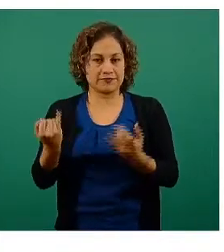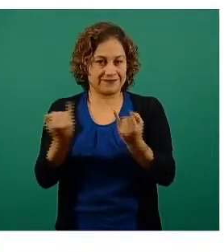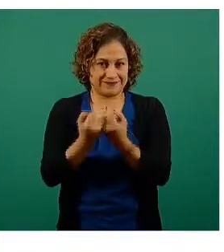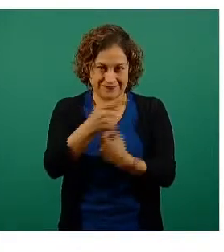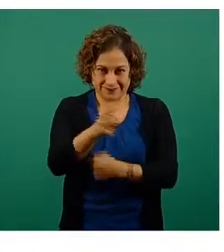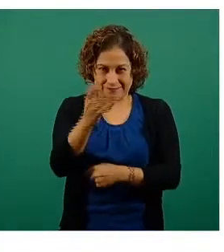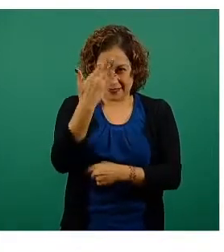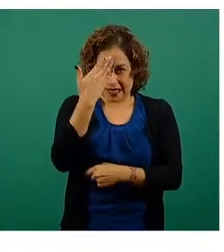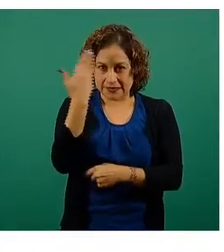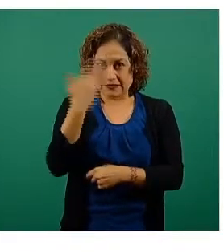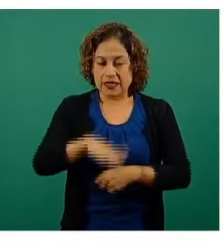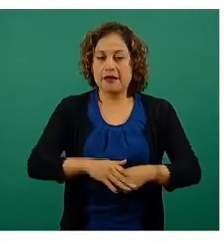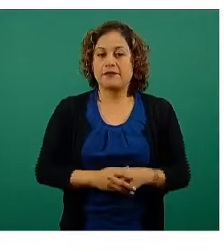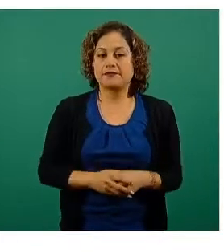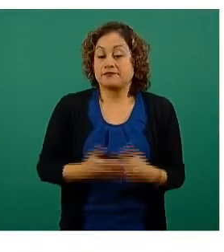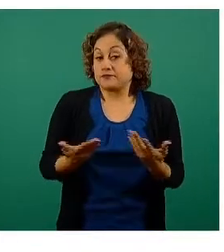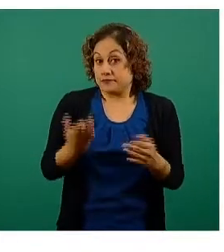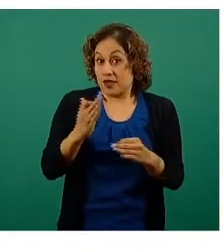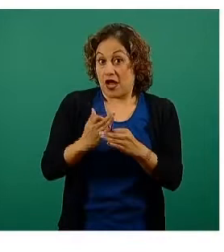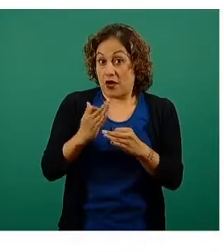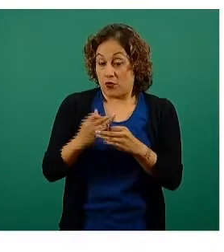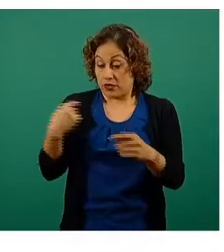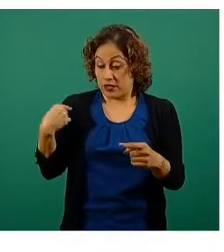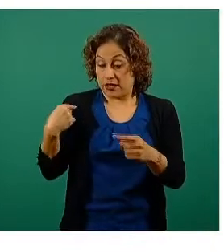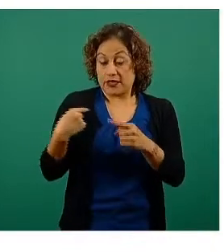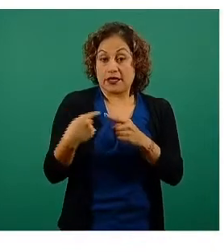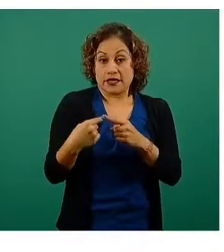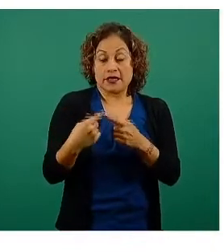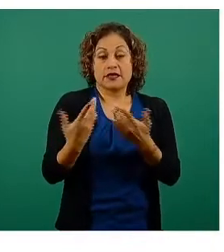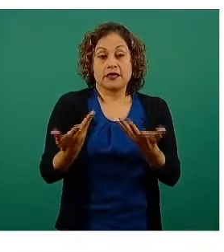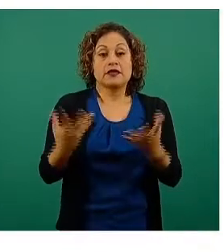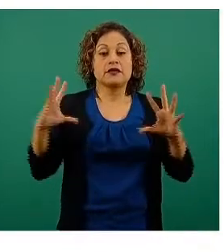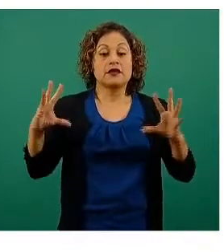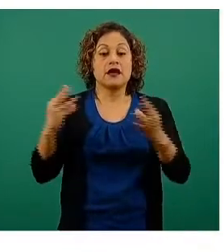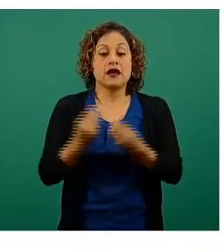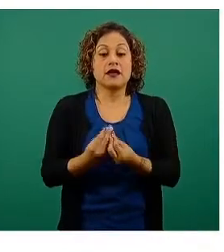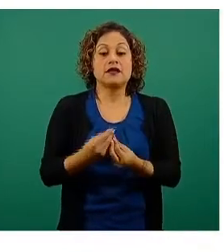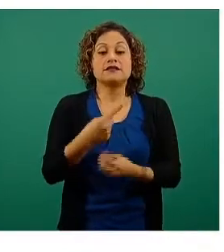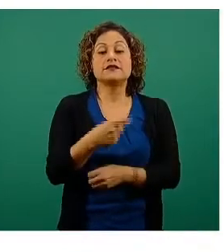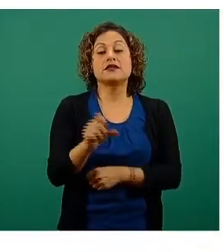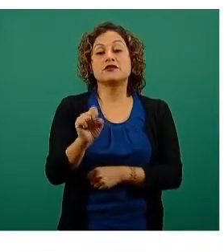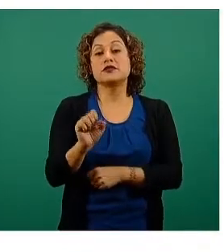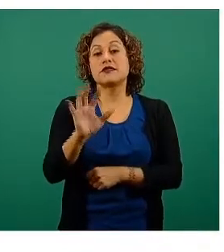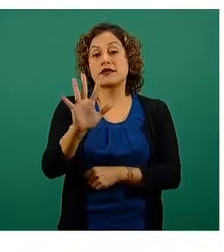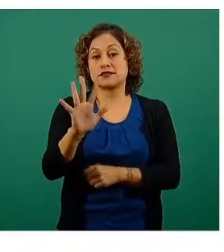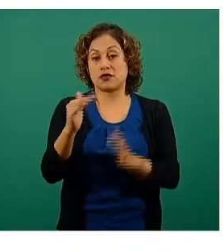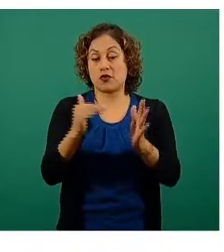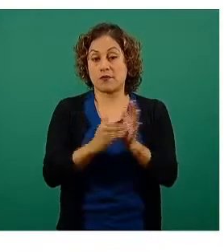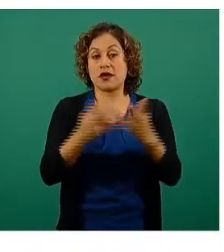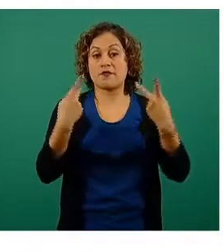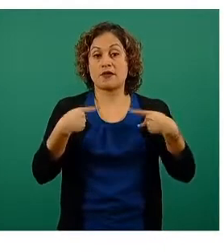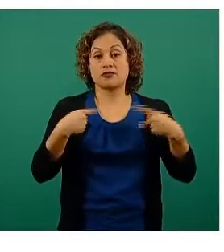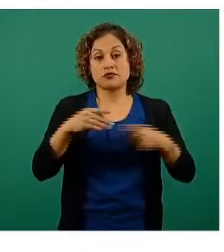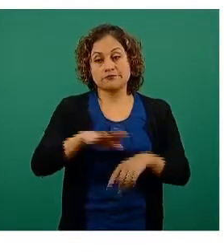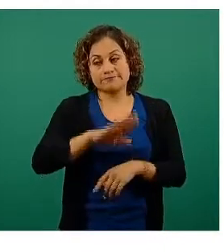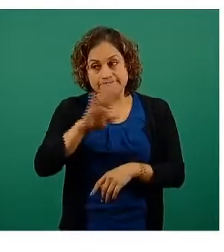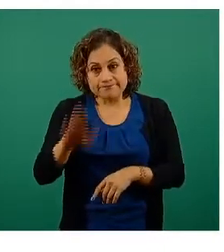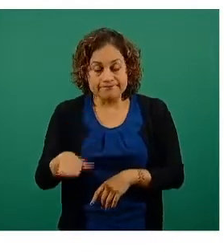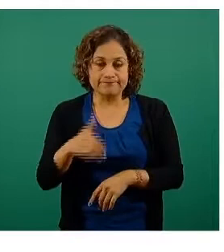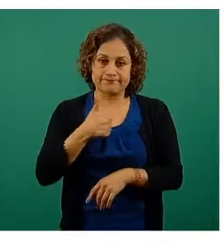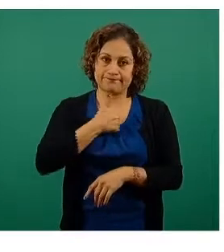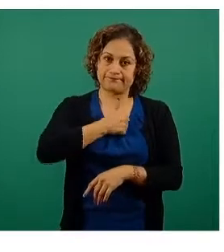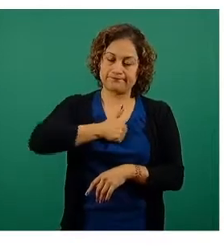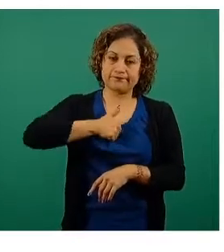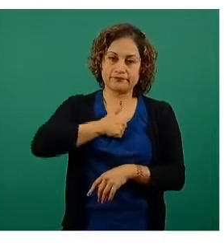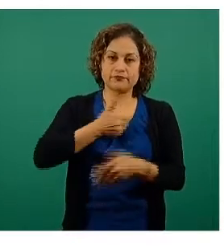hasta el momento, pues llevamos desafortunadas más de 165.000 defunciones. Es muy importante aclarar,